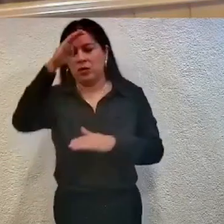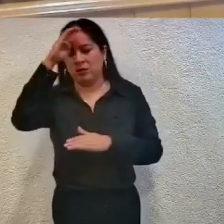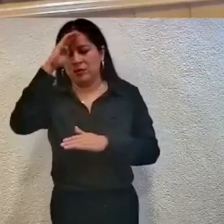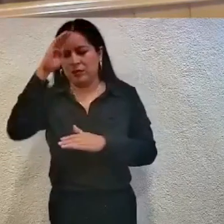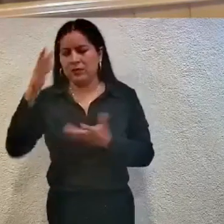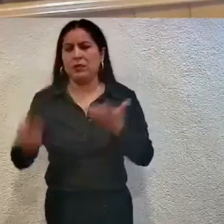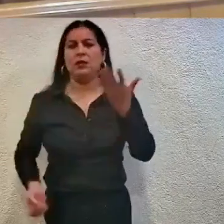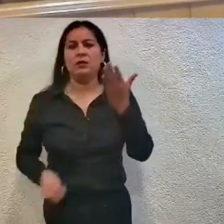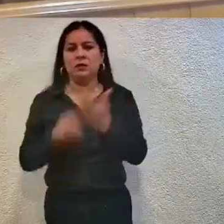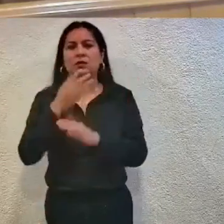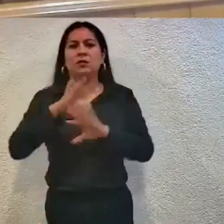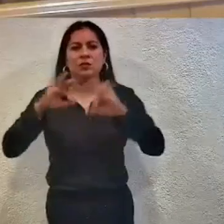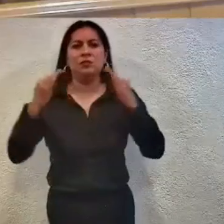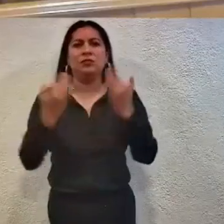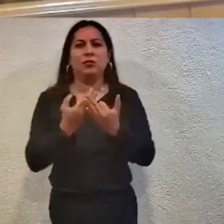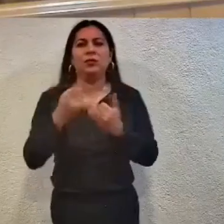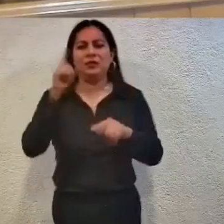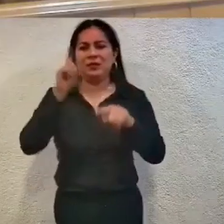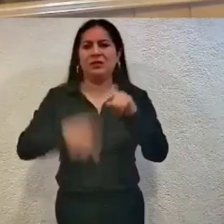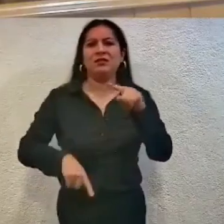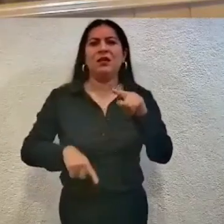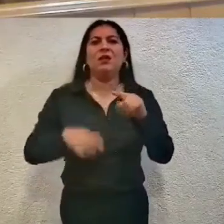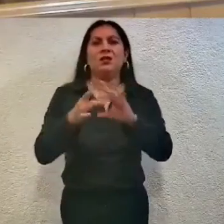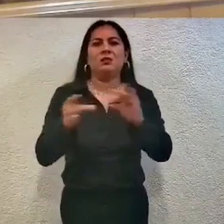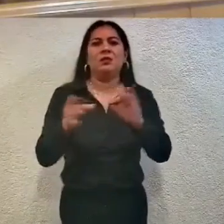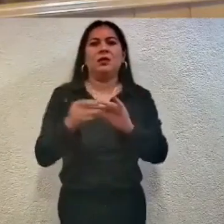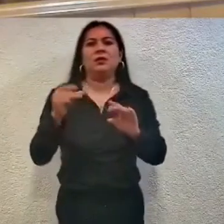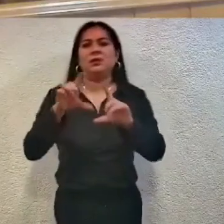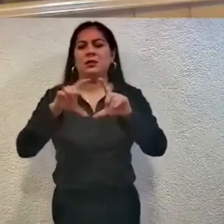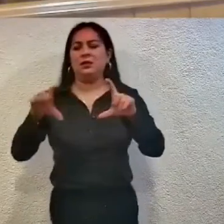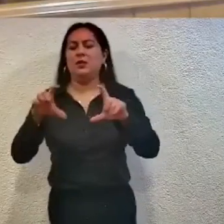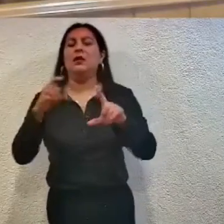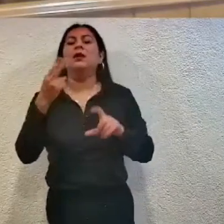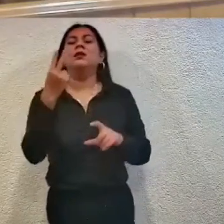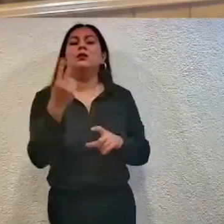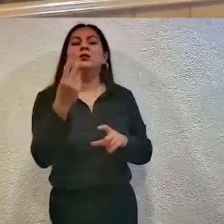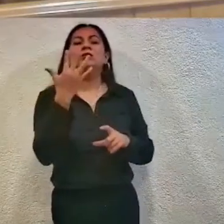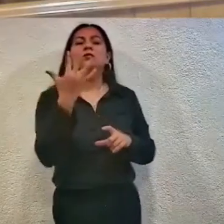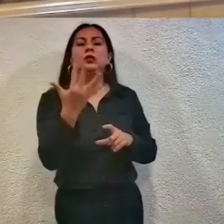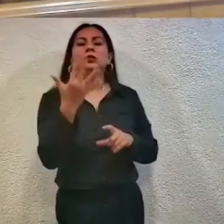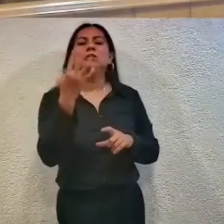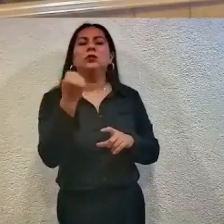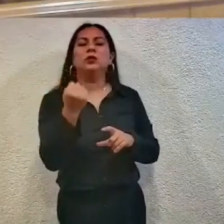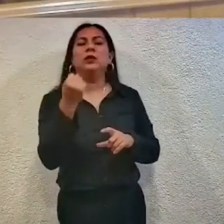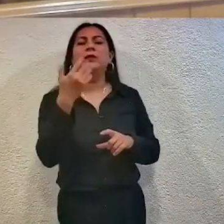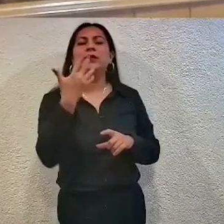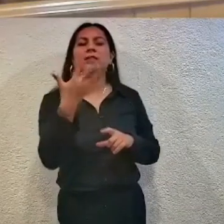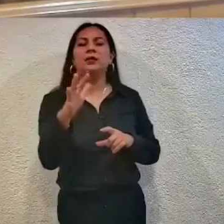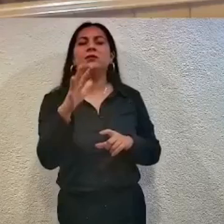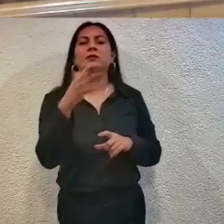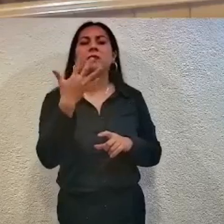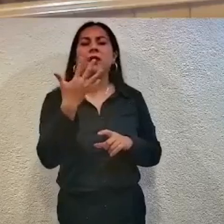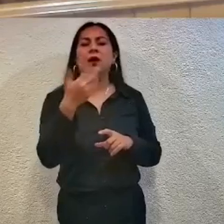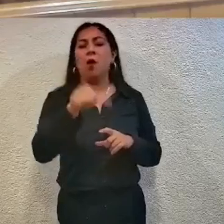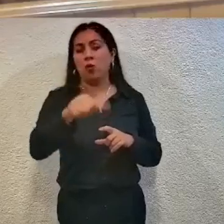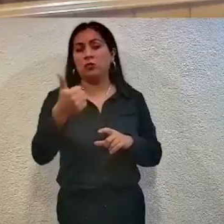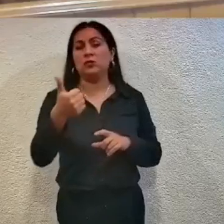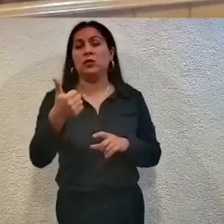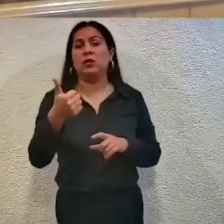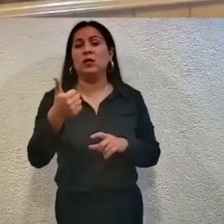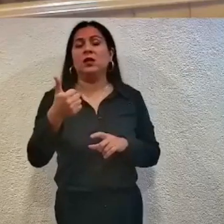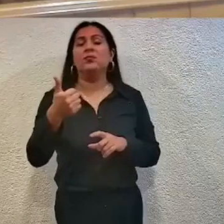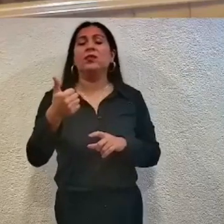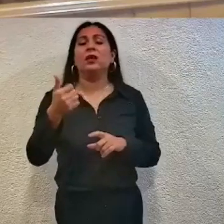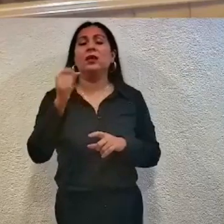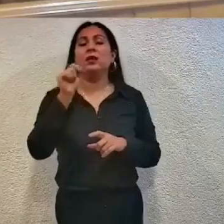básica, ya que considera que se actualizan las causales de nulidad señaladas en las fracciones segunda, quinta, novena,